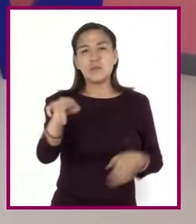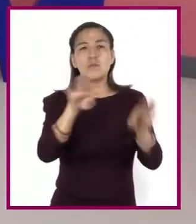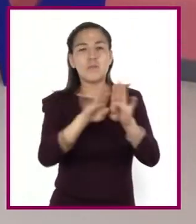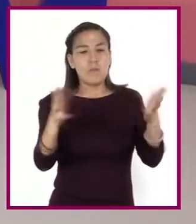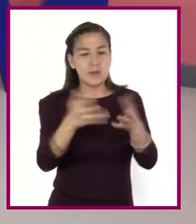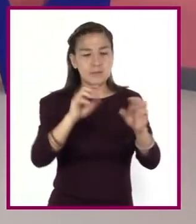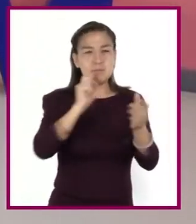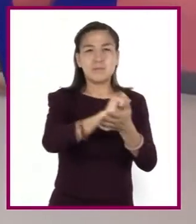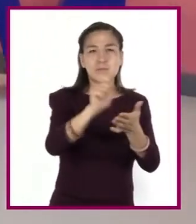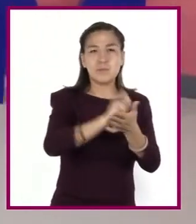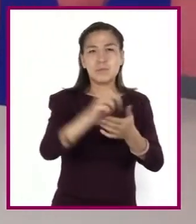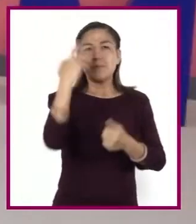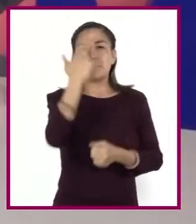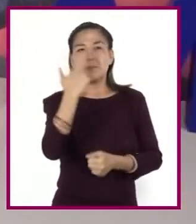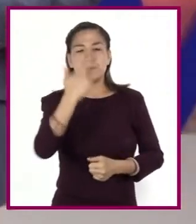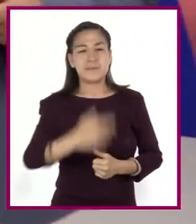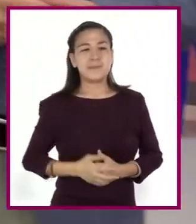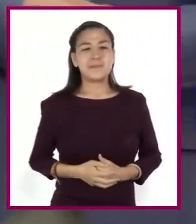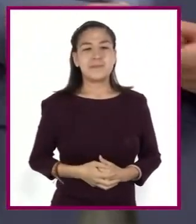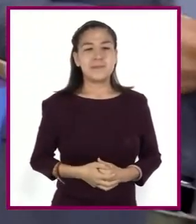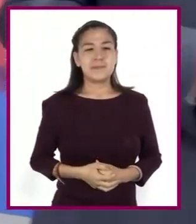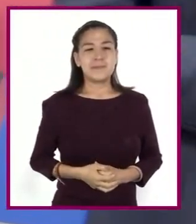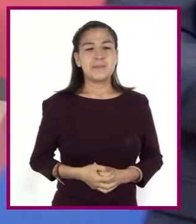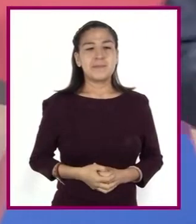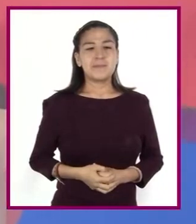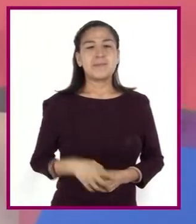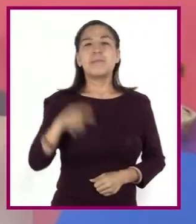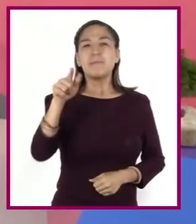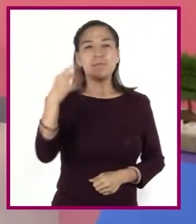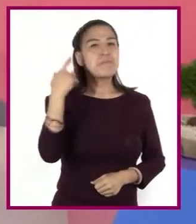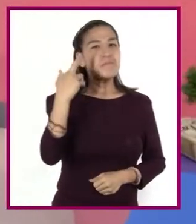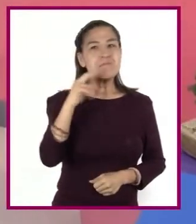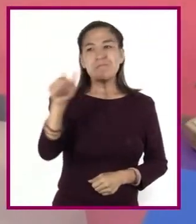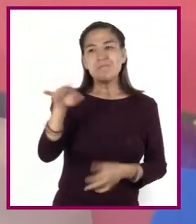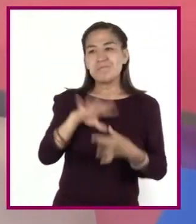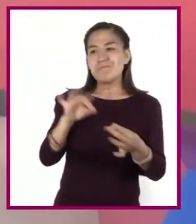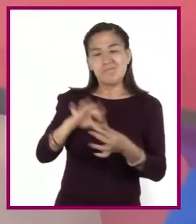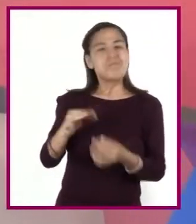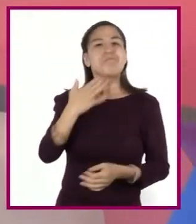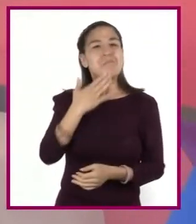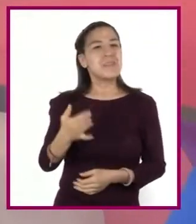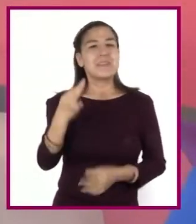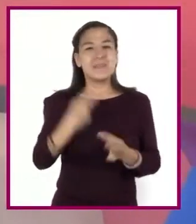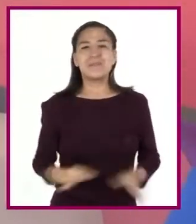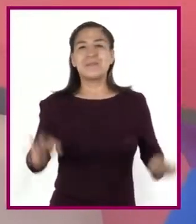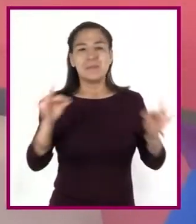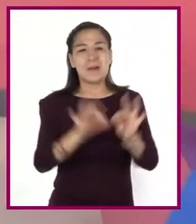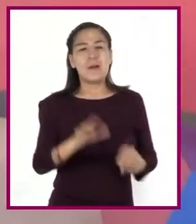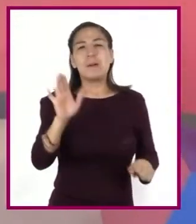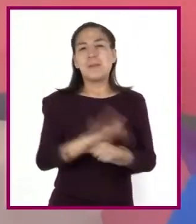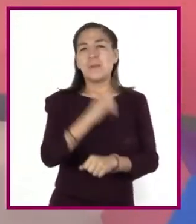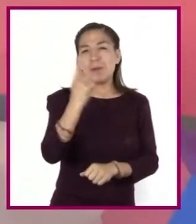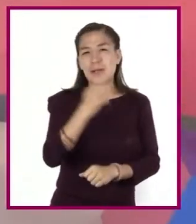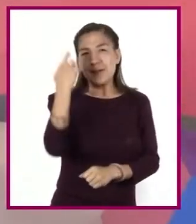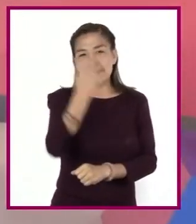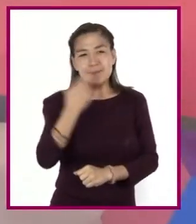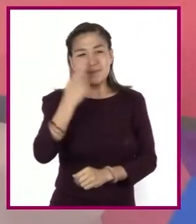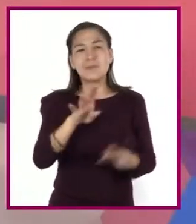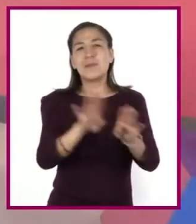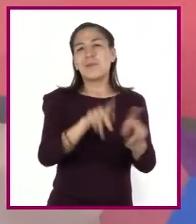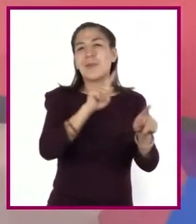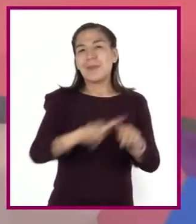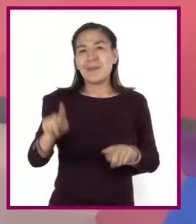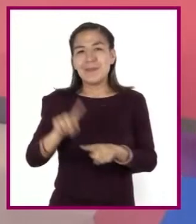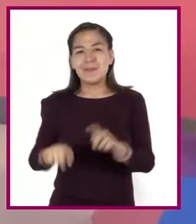para analizarlos. Eso suena muy importante, profesor, pues esto nos permite hacer un análisis de los